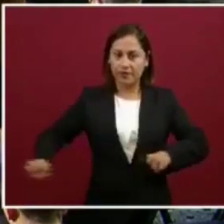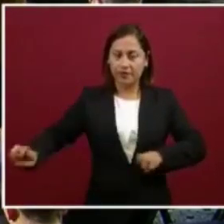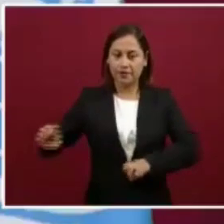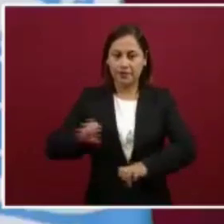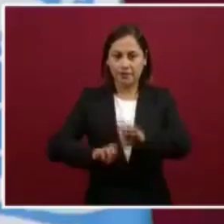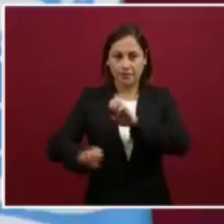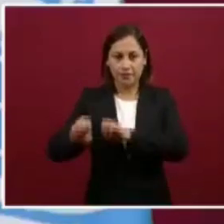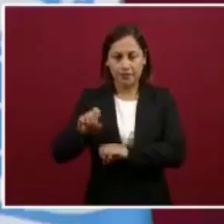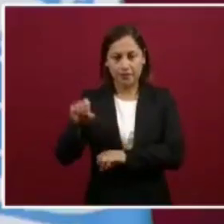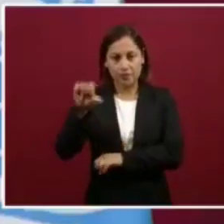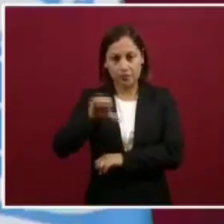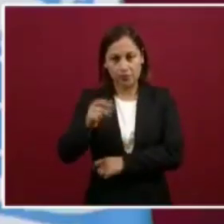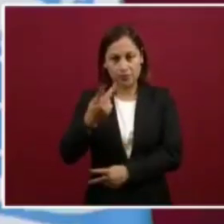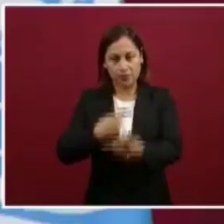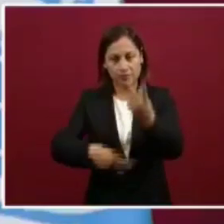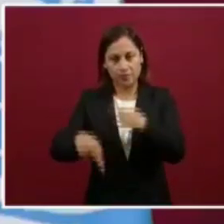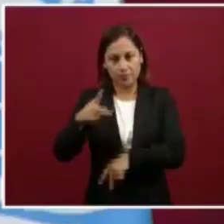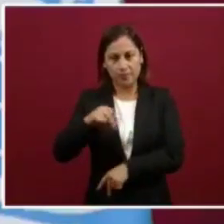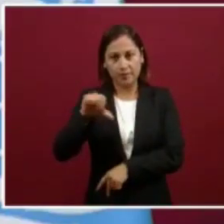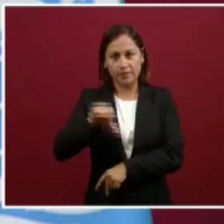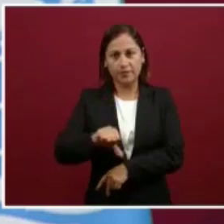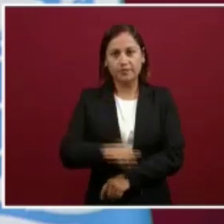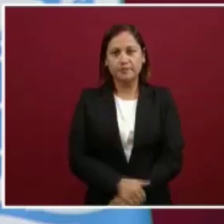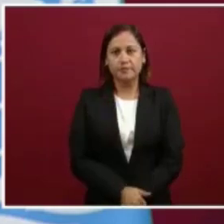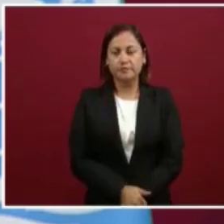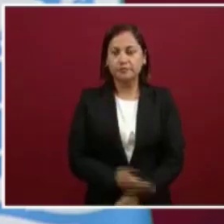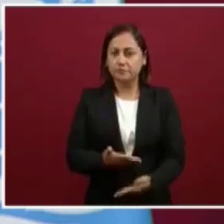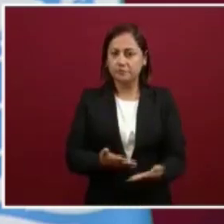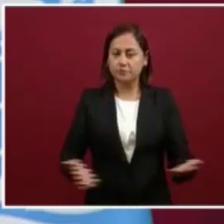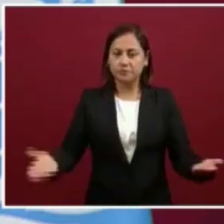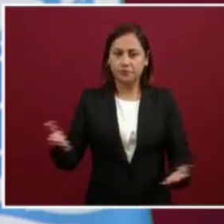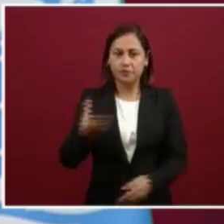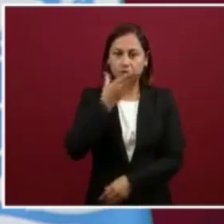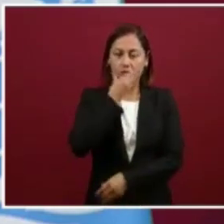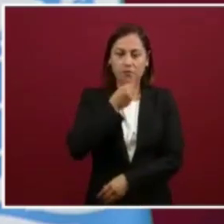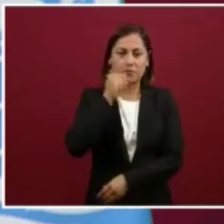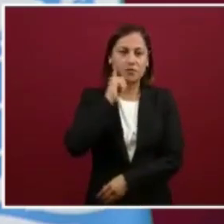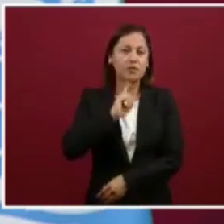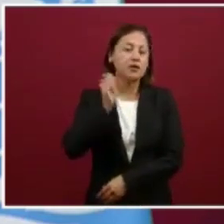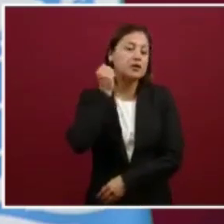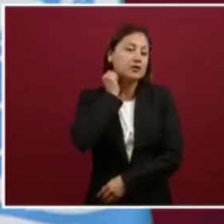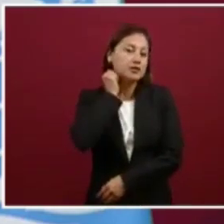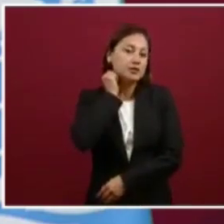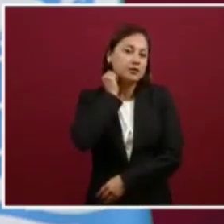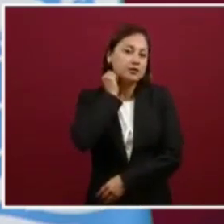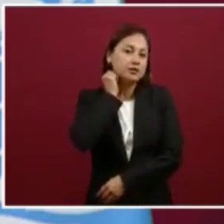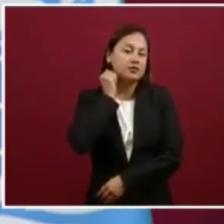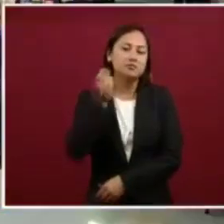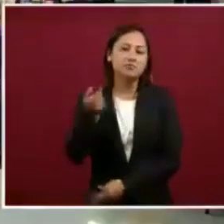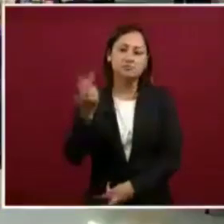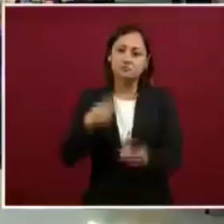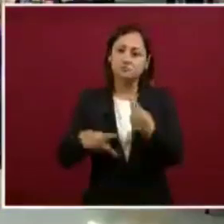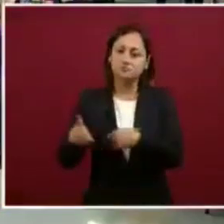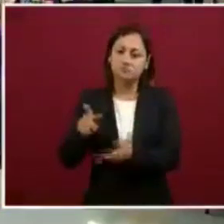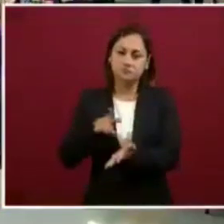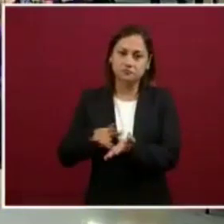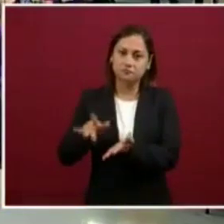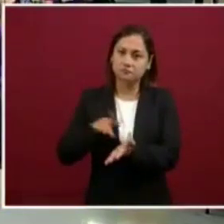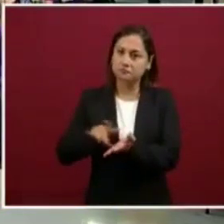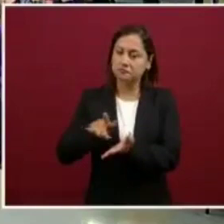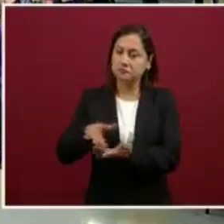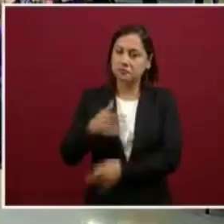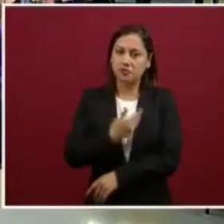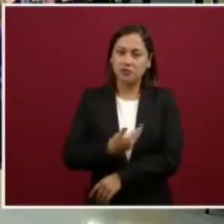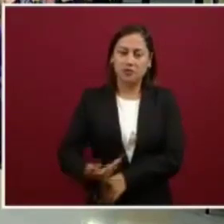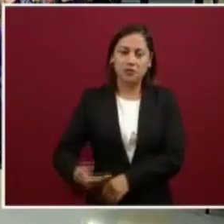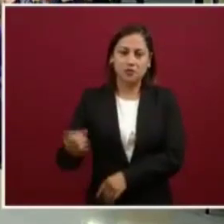que nos acompañan el día de hoy, señoras, señores senadores, gracias por estar con nosotros, que hemos recibido mucho apoyo del Senado de la República,